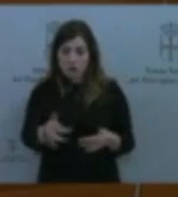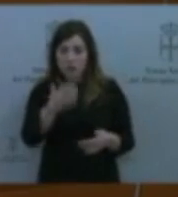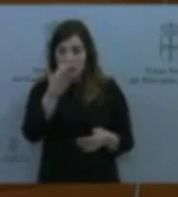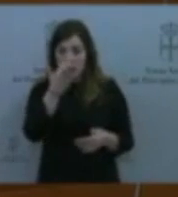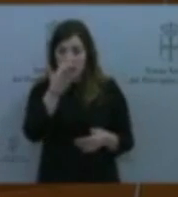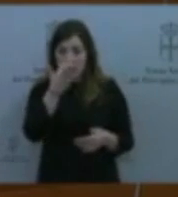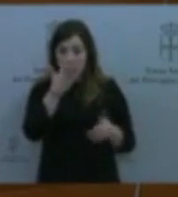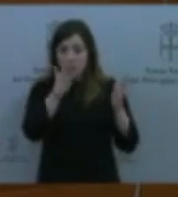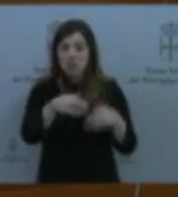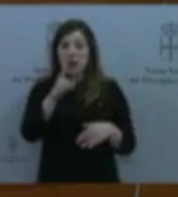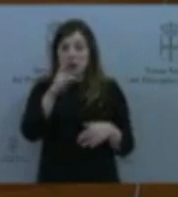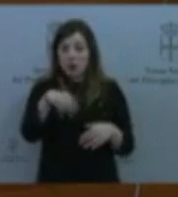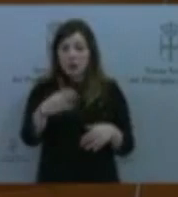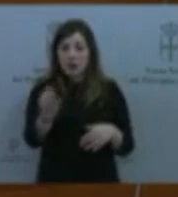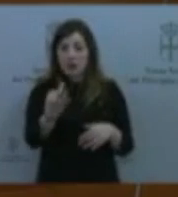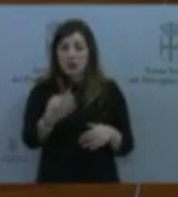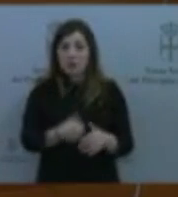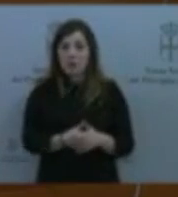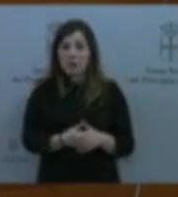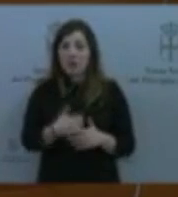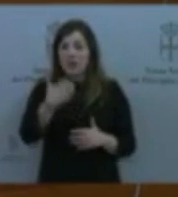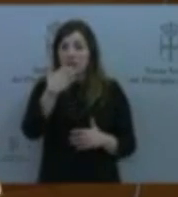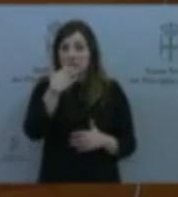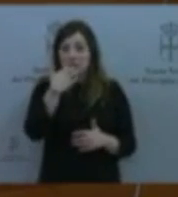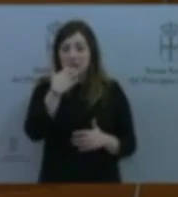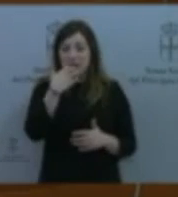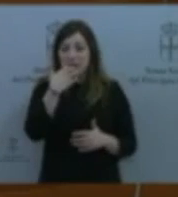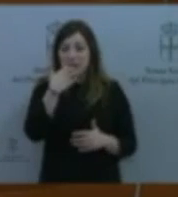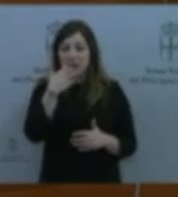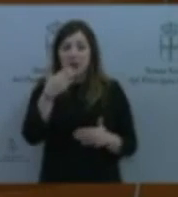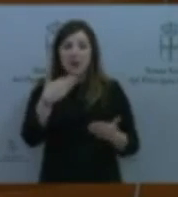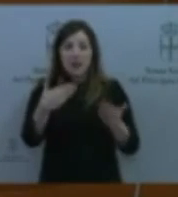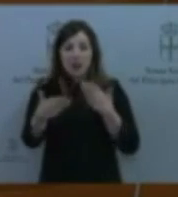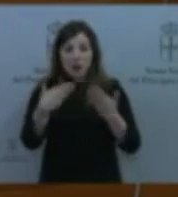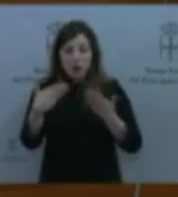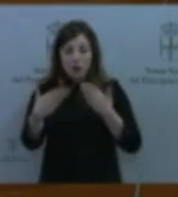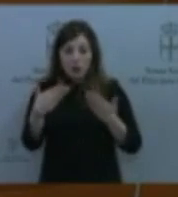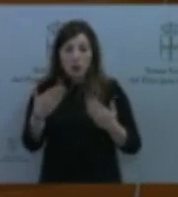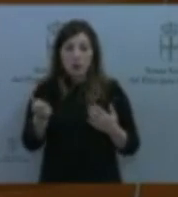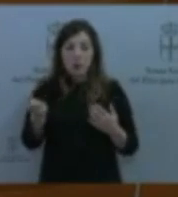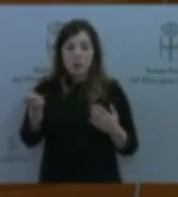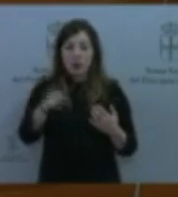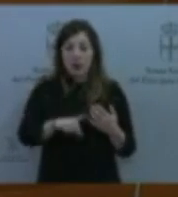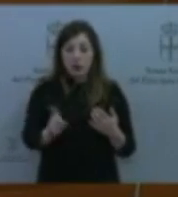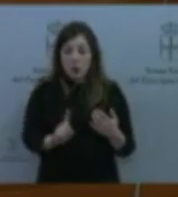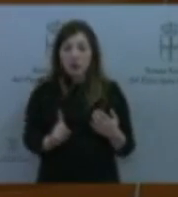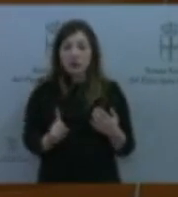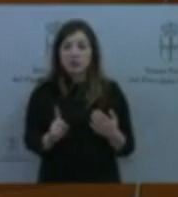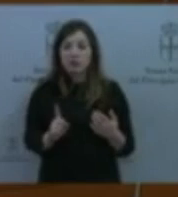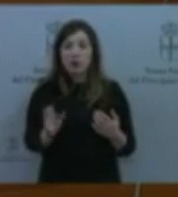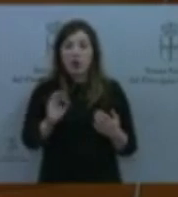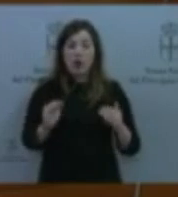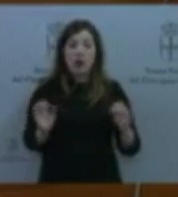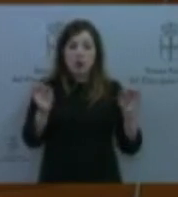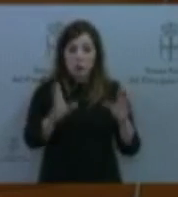que si los marcos de negociación no son semejantes o parecidos o iguales entre las diferentes comunidades